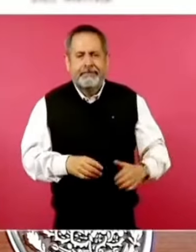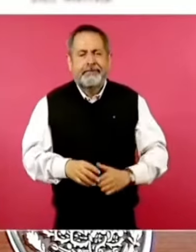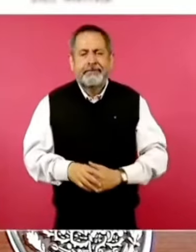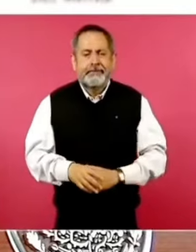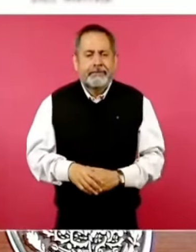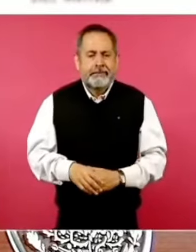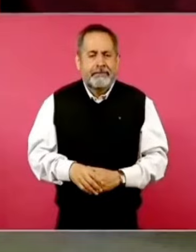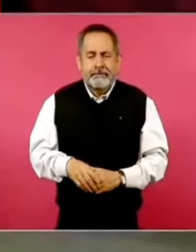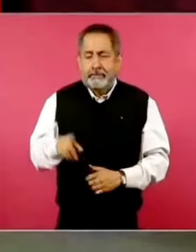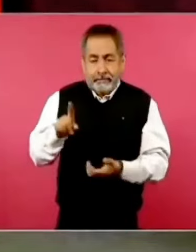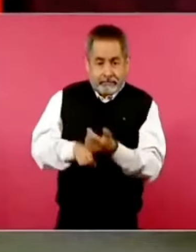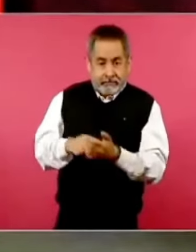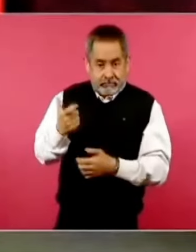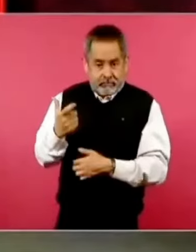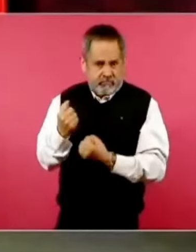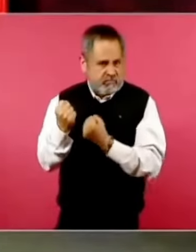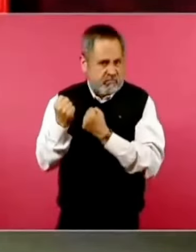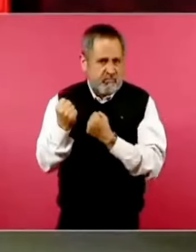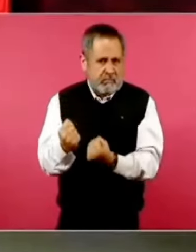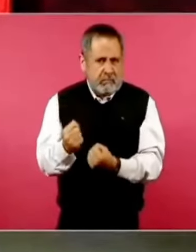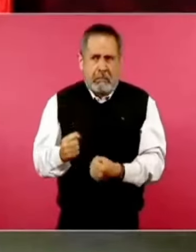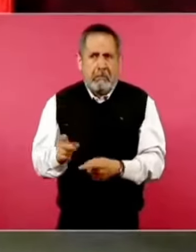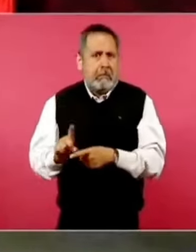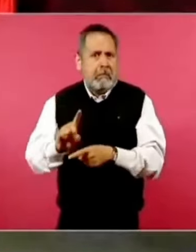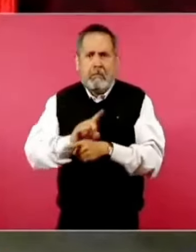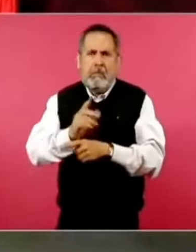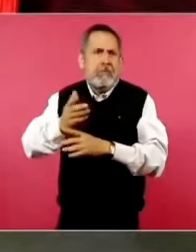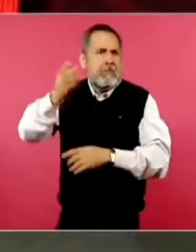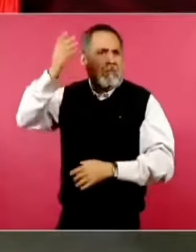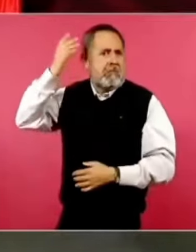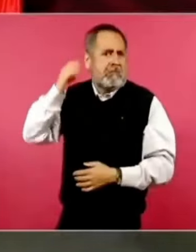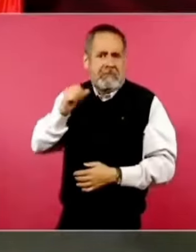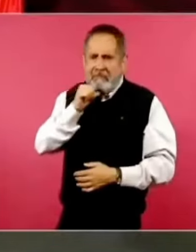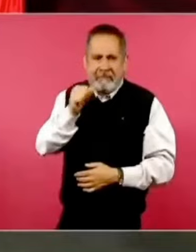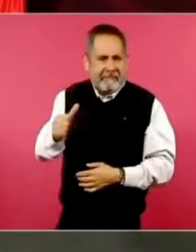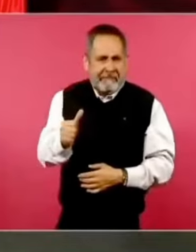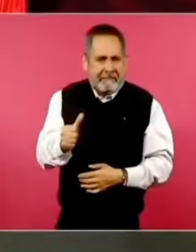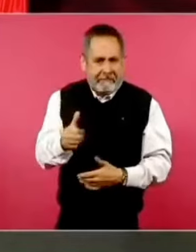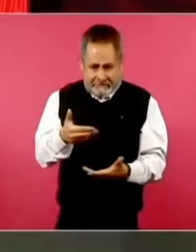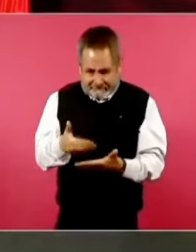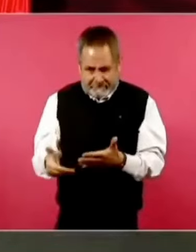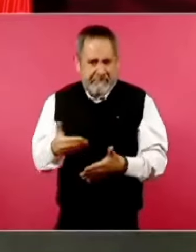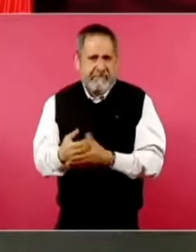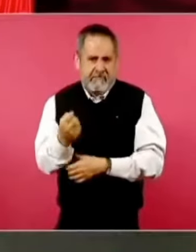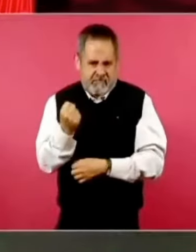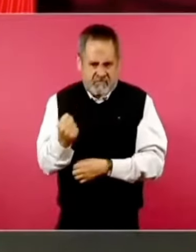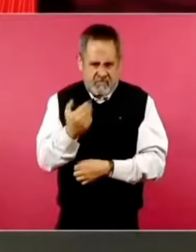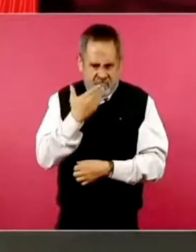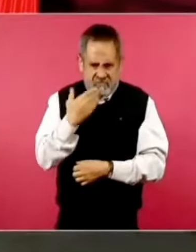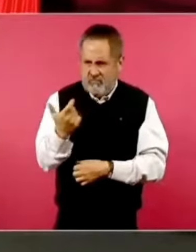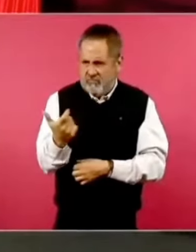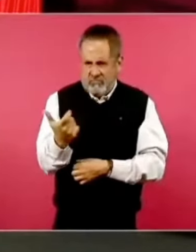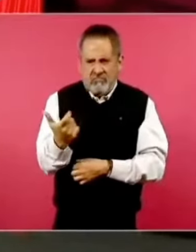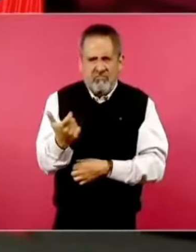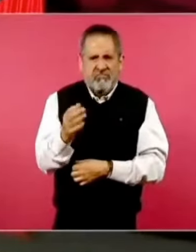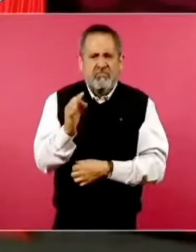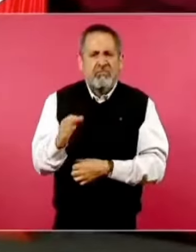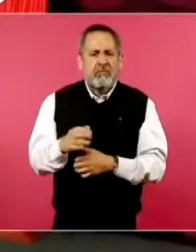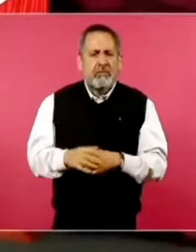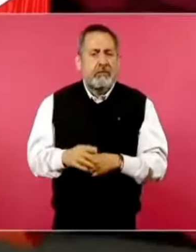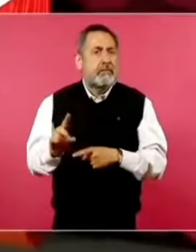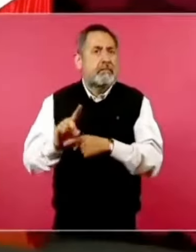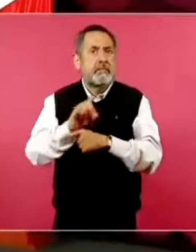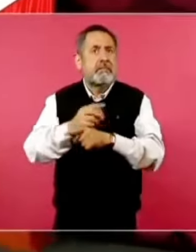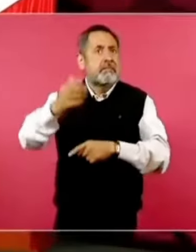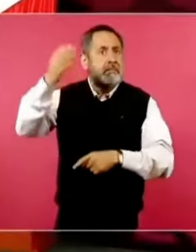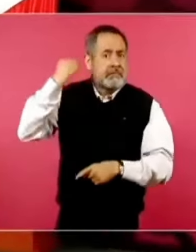un fortalecimiento de nuestra moneda como el actual desde hace más de